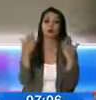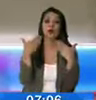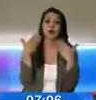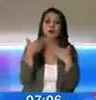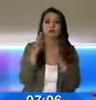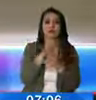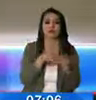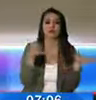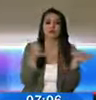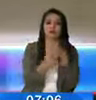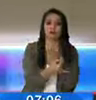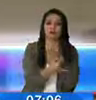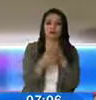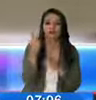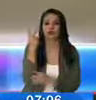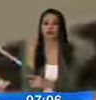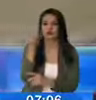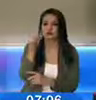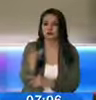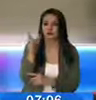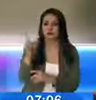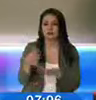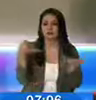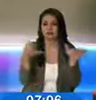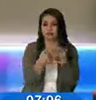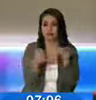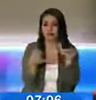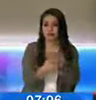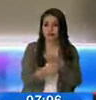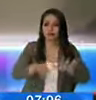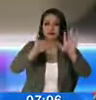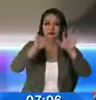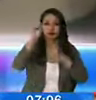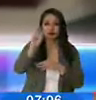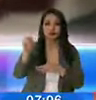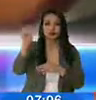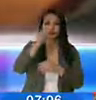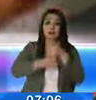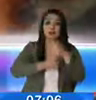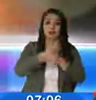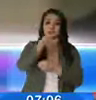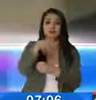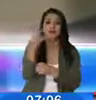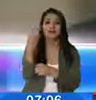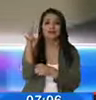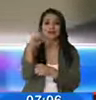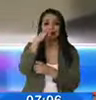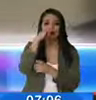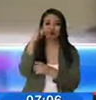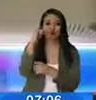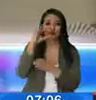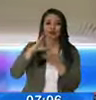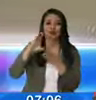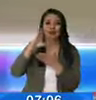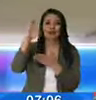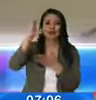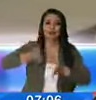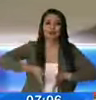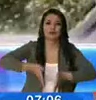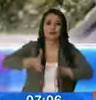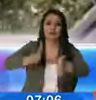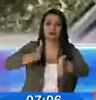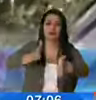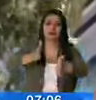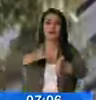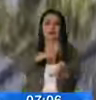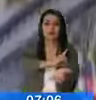caso, delito de violación, 2 procesados. Sí, del hecho que se suscitó el día 6 de octubre del año 2017 por los niños del colegio réplica ubicado en la vía